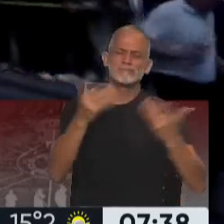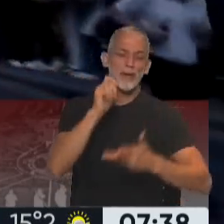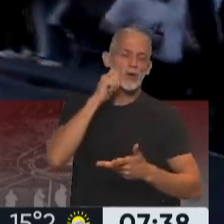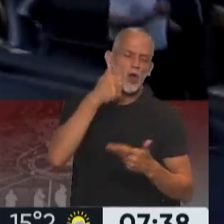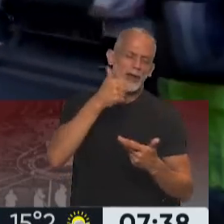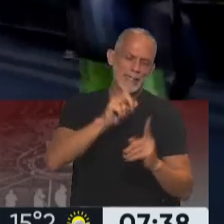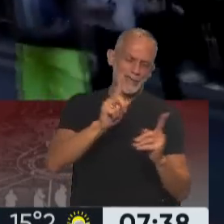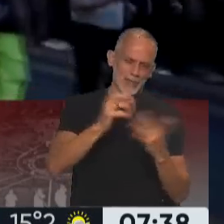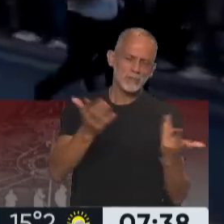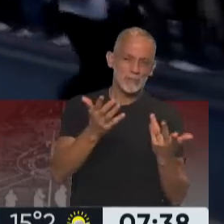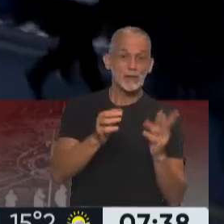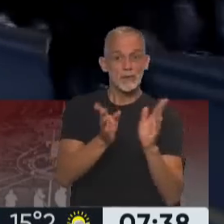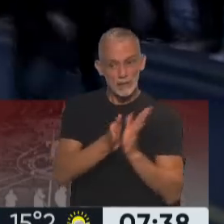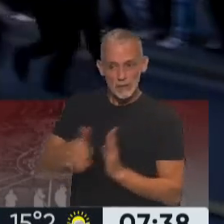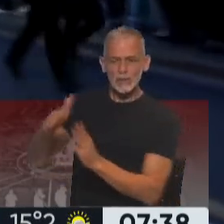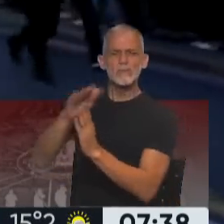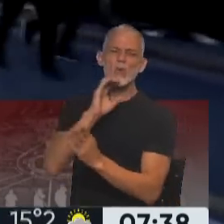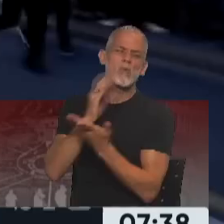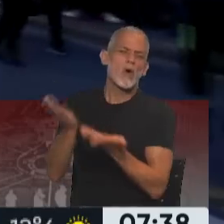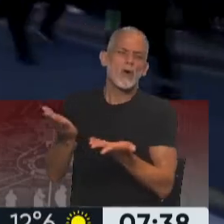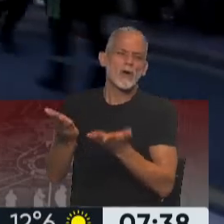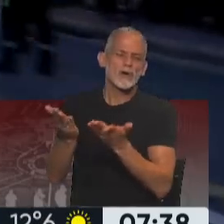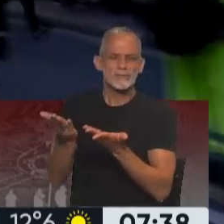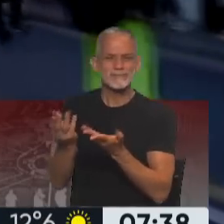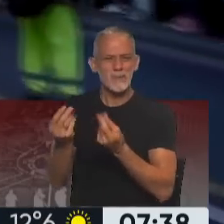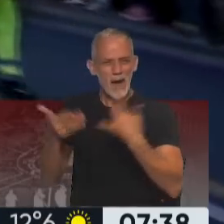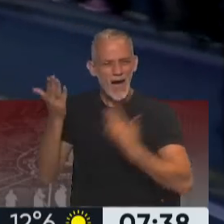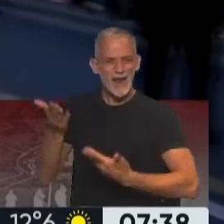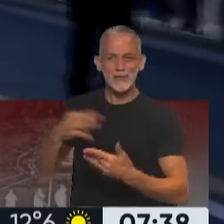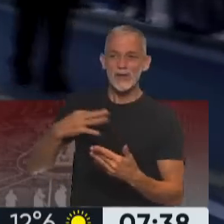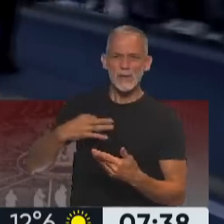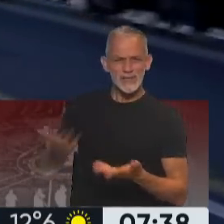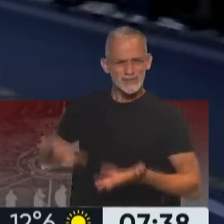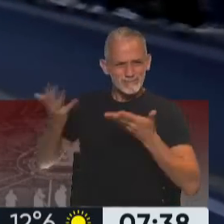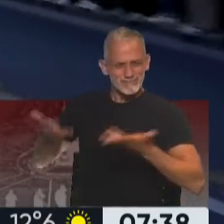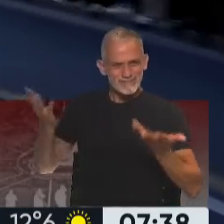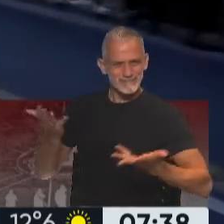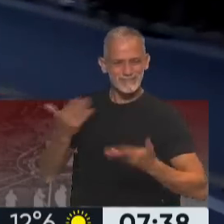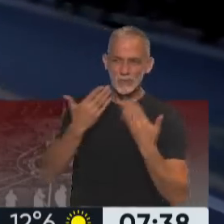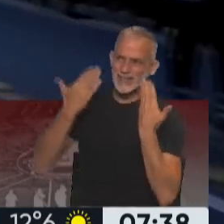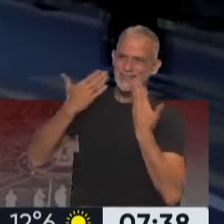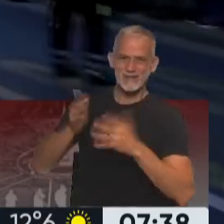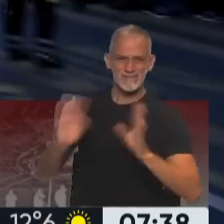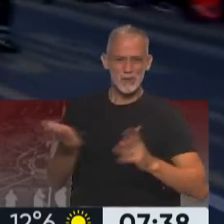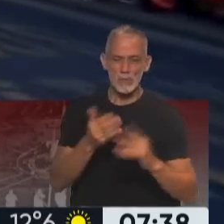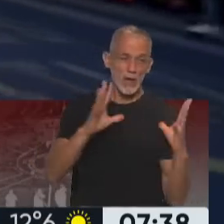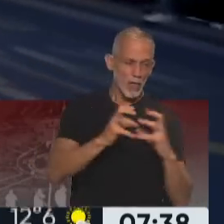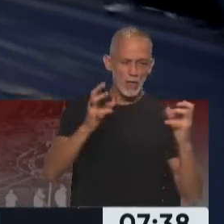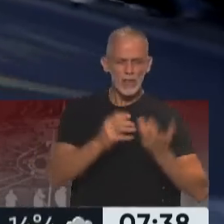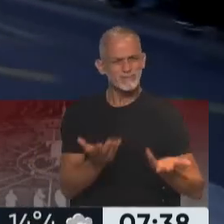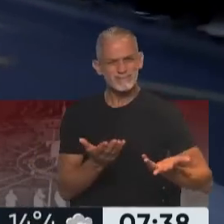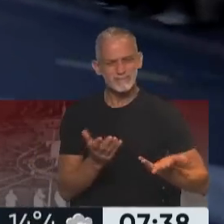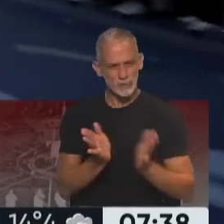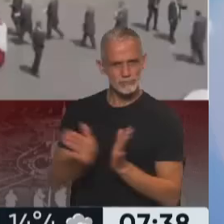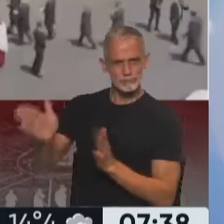amables o indeseables, de tomar todo con humor, de hacer de la vida una sonrisa para enfrentar aún las peores